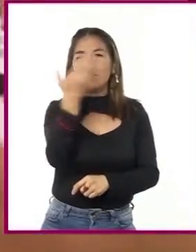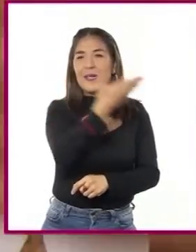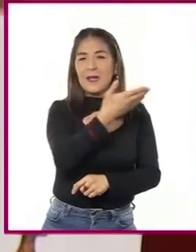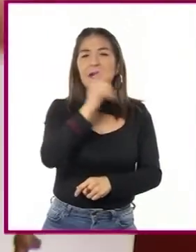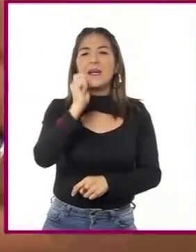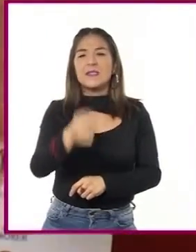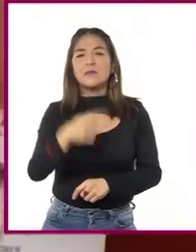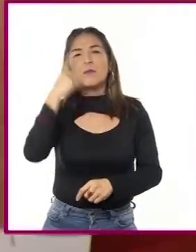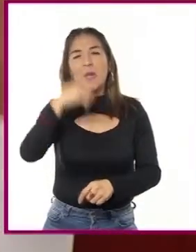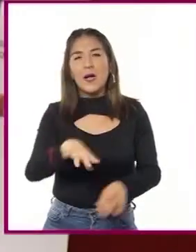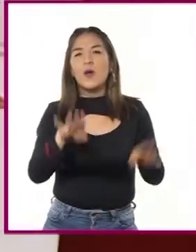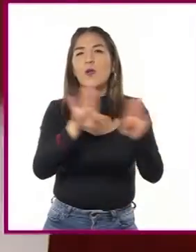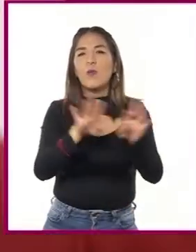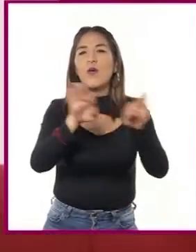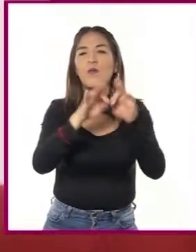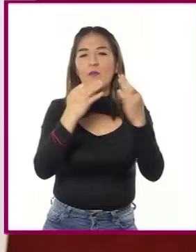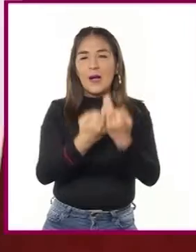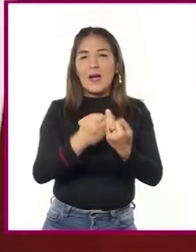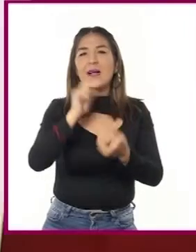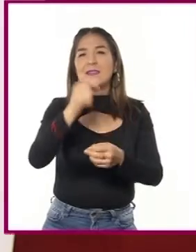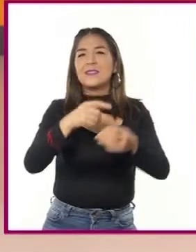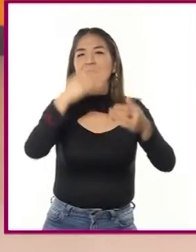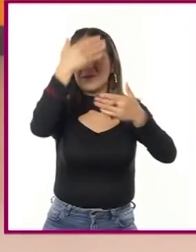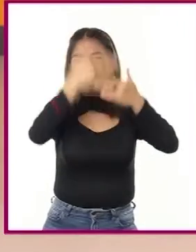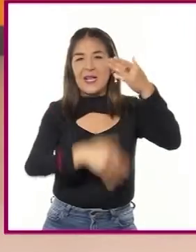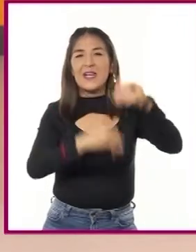nos ayudarán a definir la forma del dispensador.